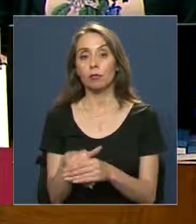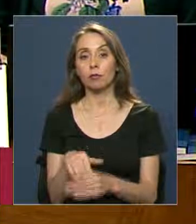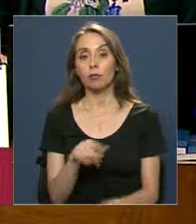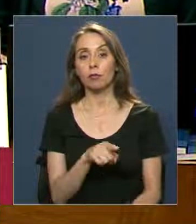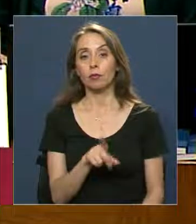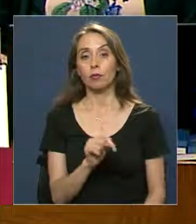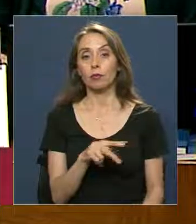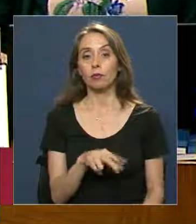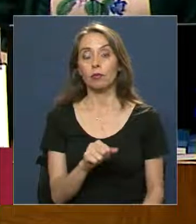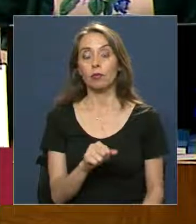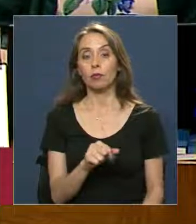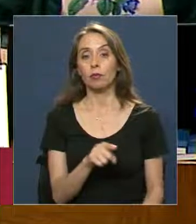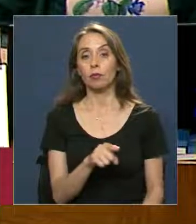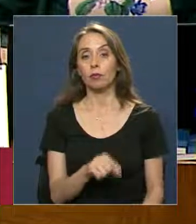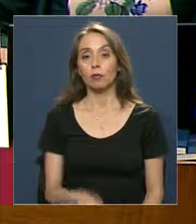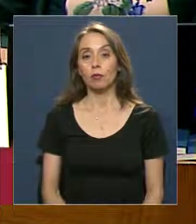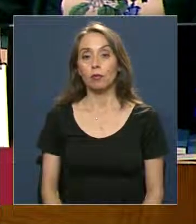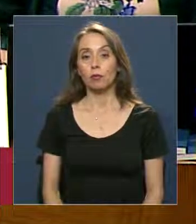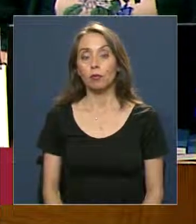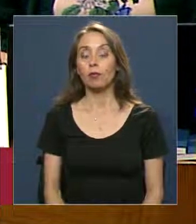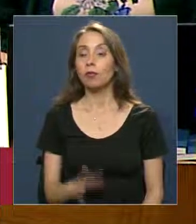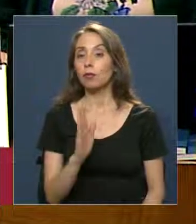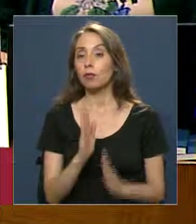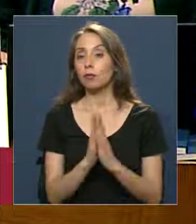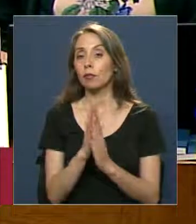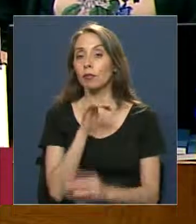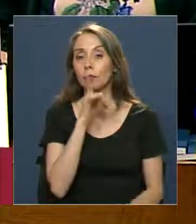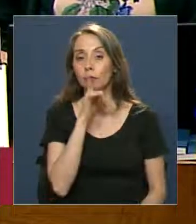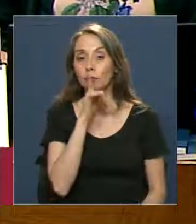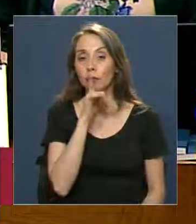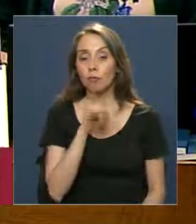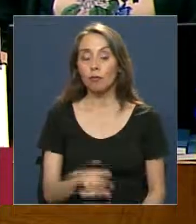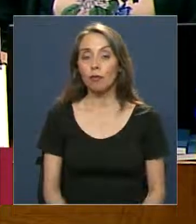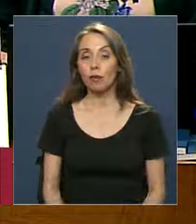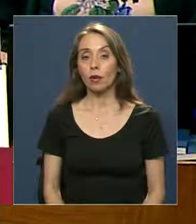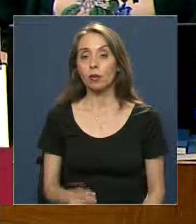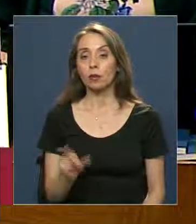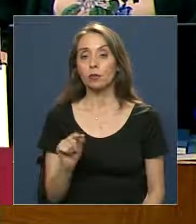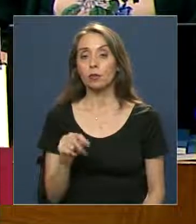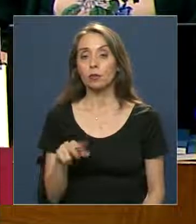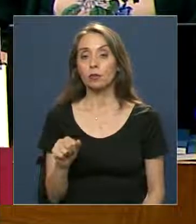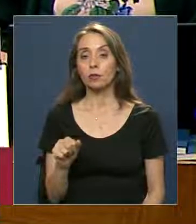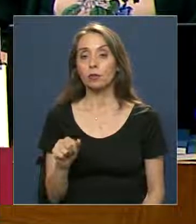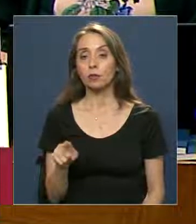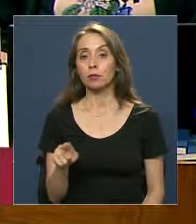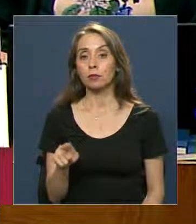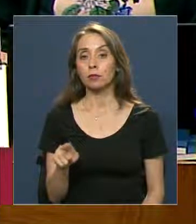Diputado Santana. Silencio, por favor. Diputado Santana, don Alejandro.